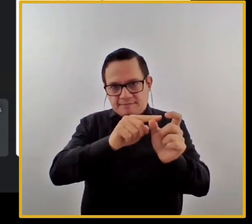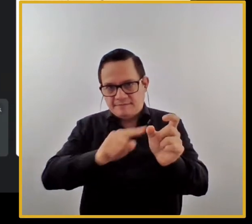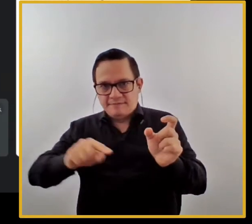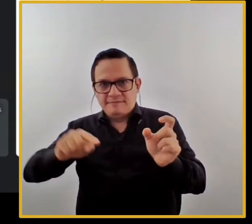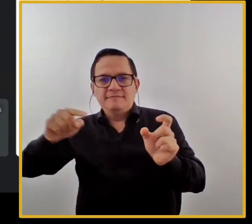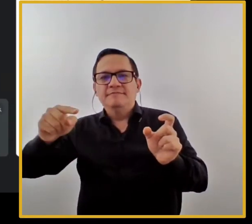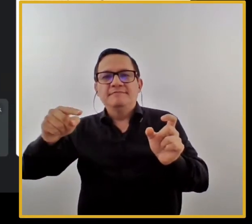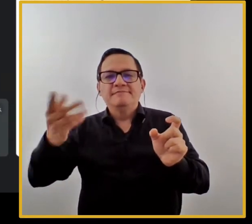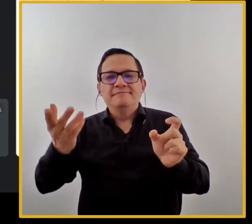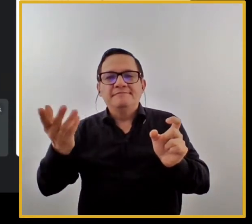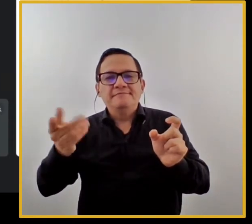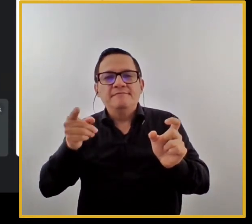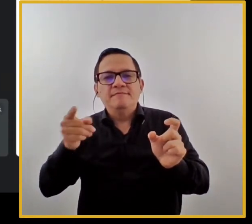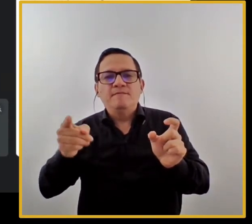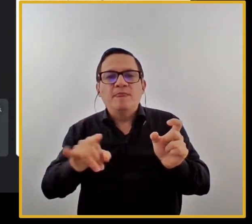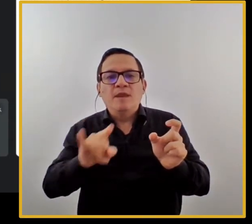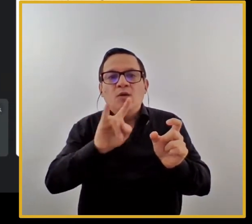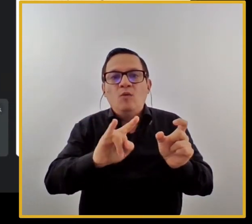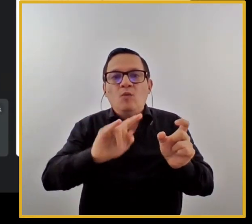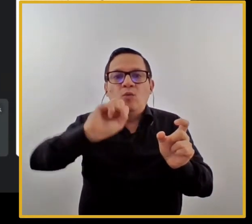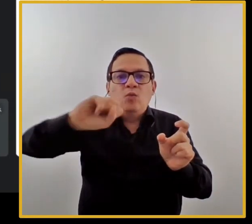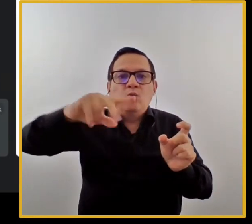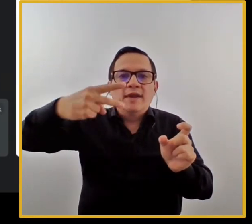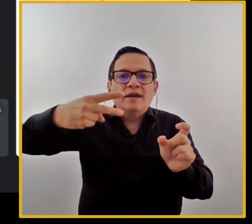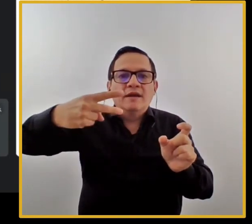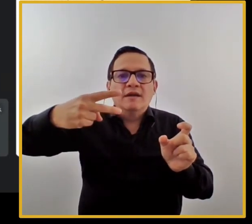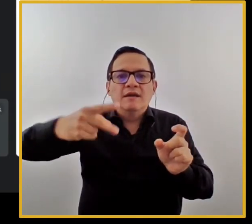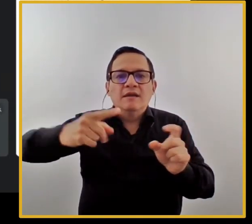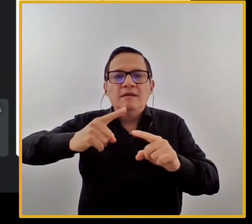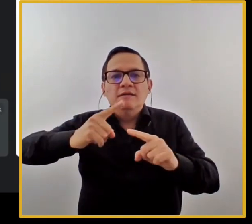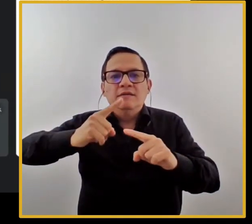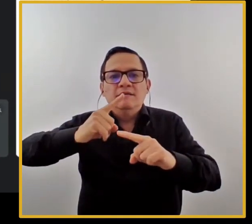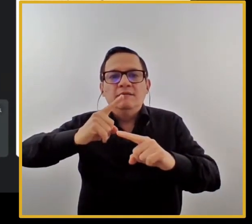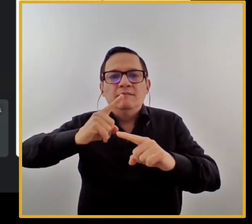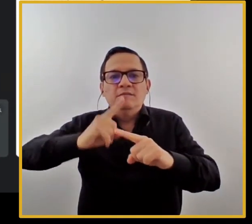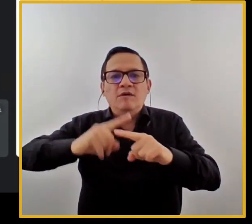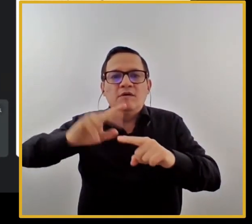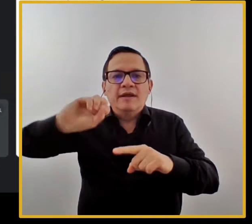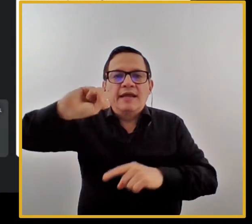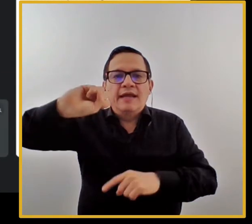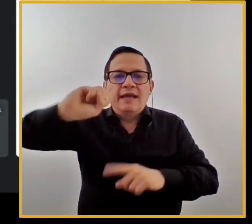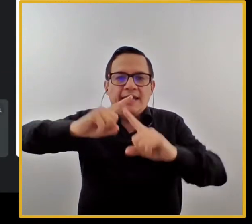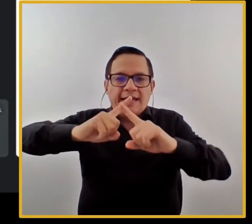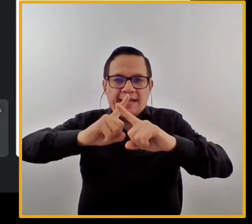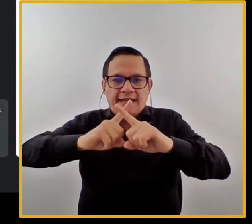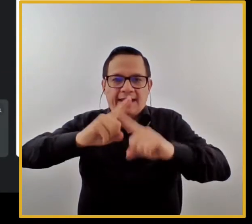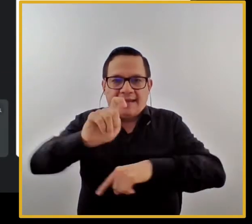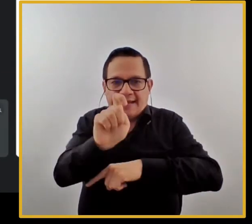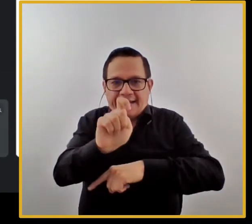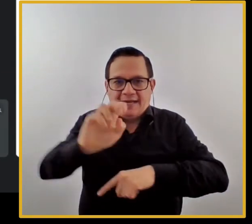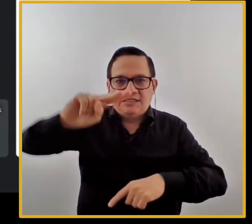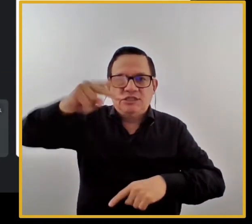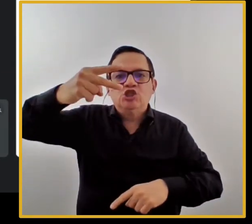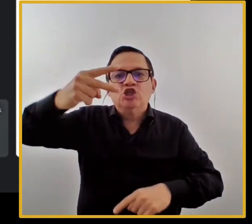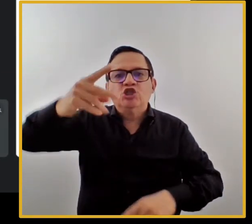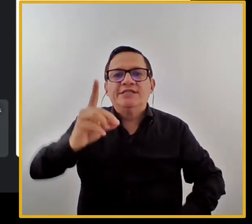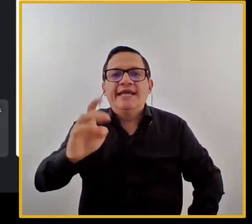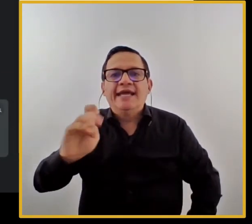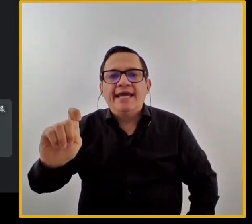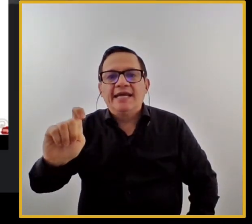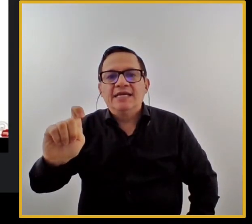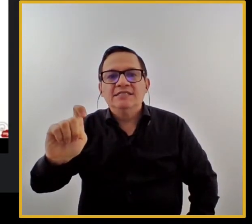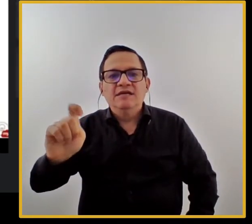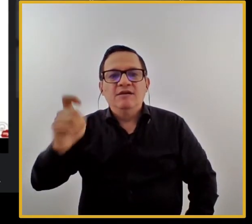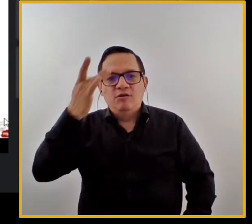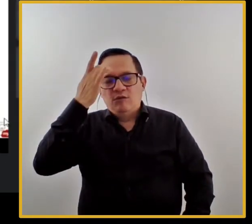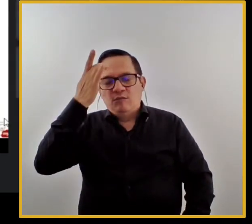me queda u al cuadrado, x al cuadrado, diferencial de x, porque me queda más fácil pasar el que tengo